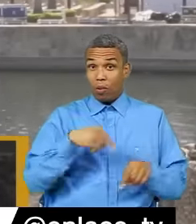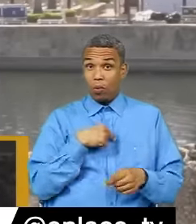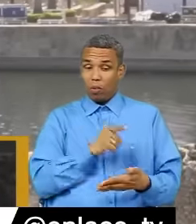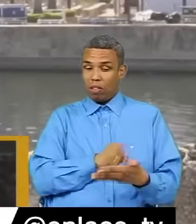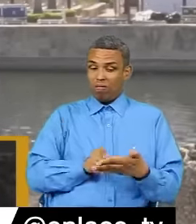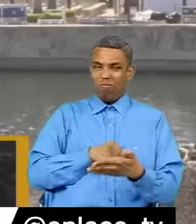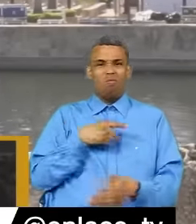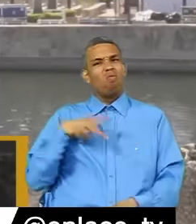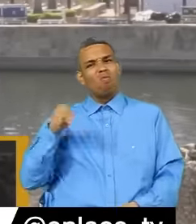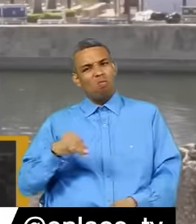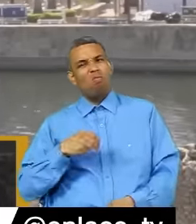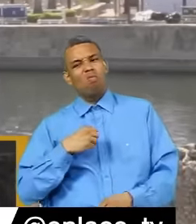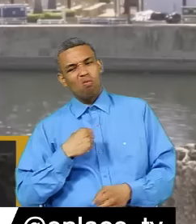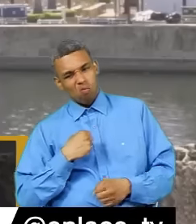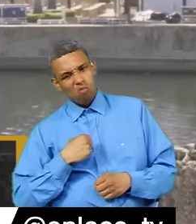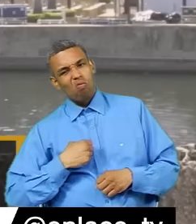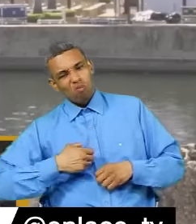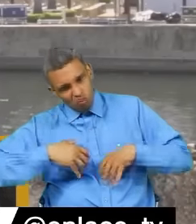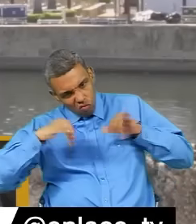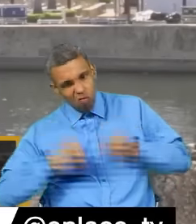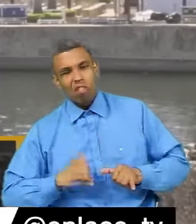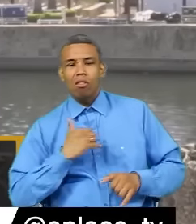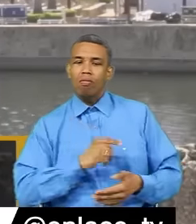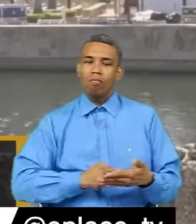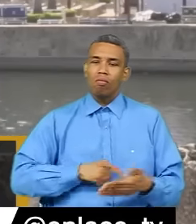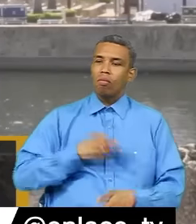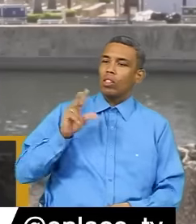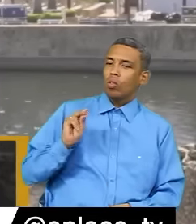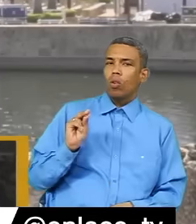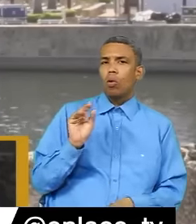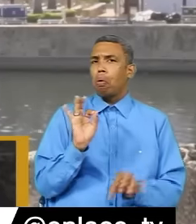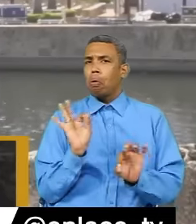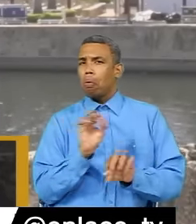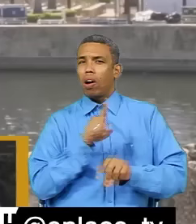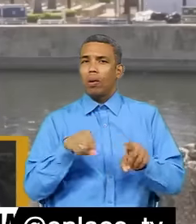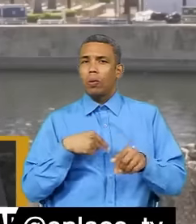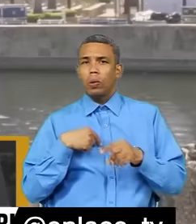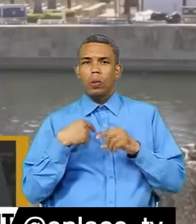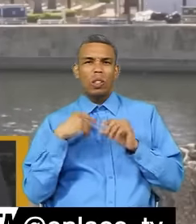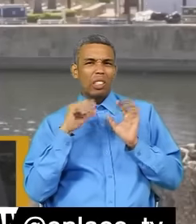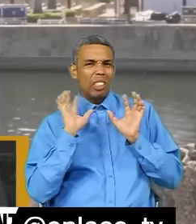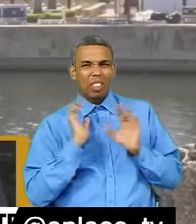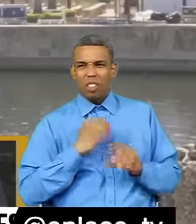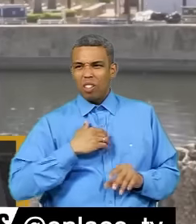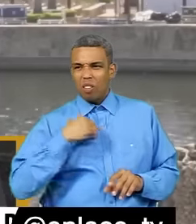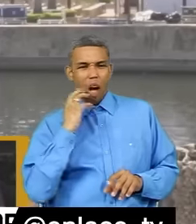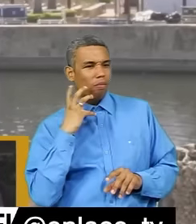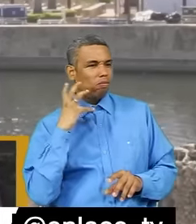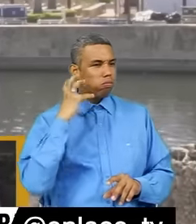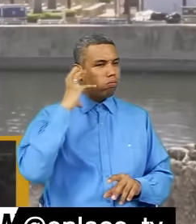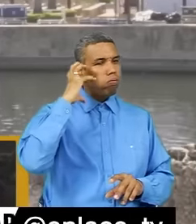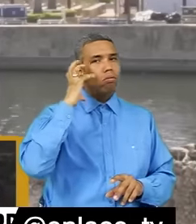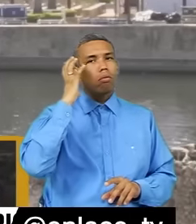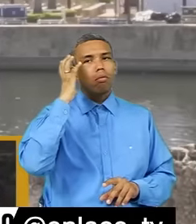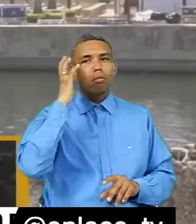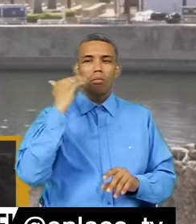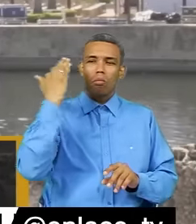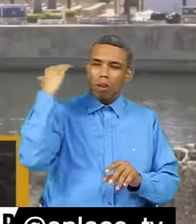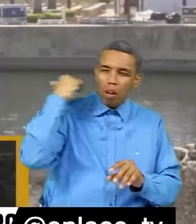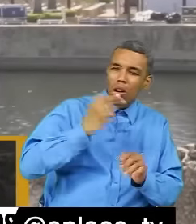comprendemos, pero también que a veces están por el no porque tienen o rabia o miedo. Rabia porque ha habido tanta crueldad en la guerra que hay